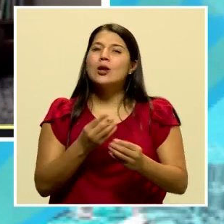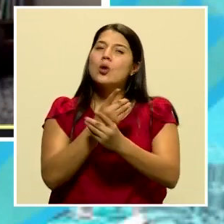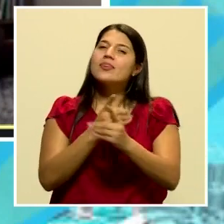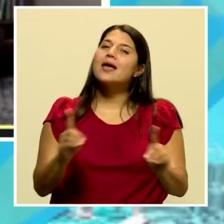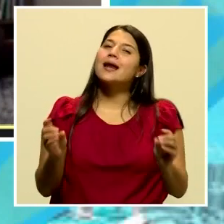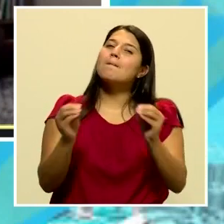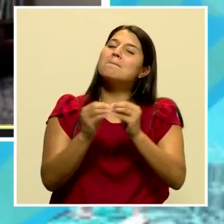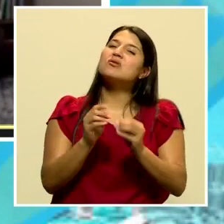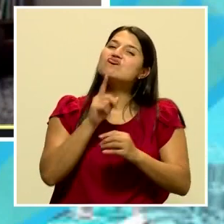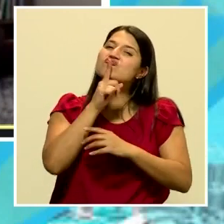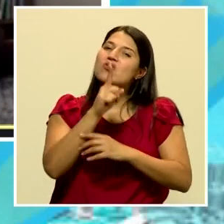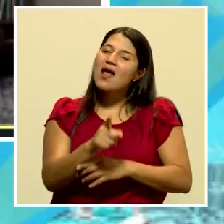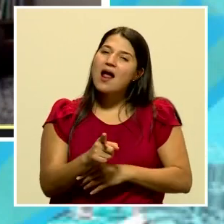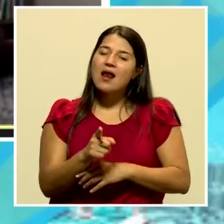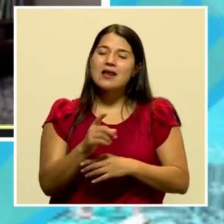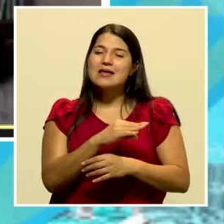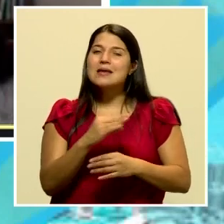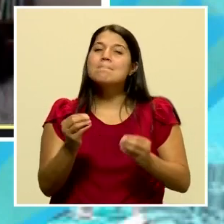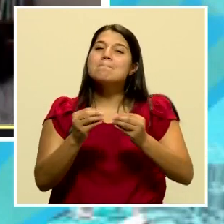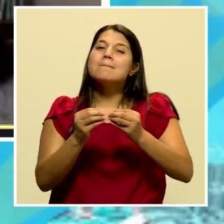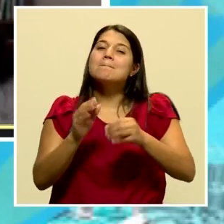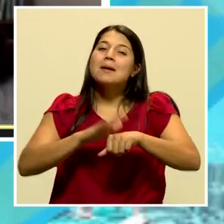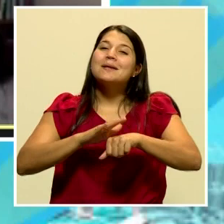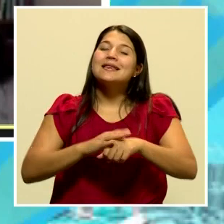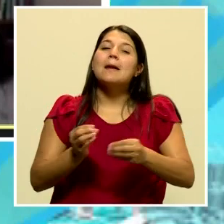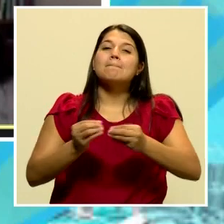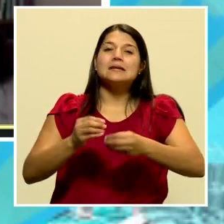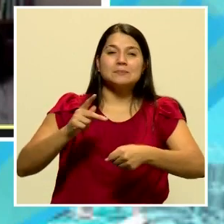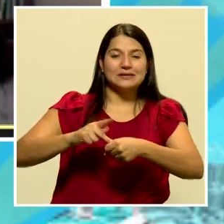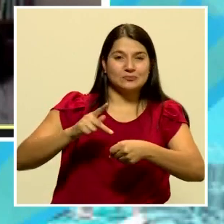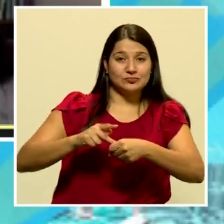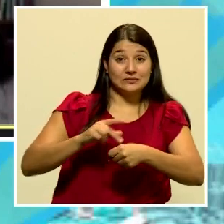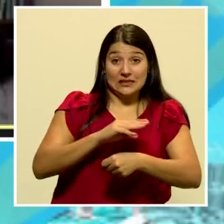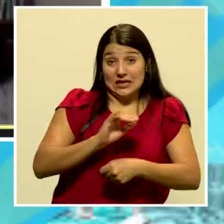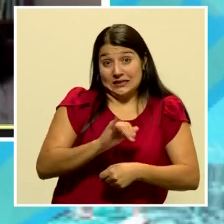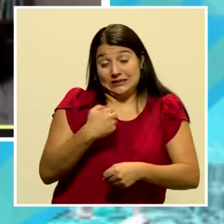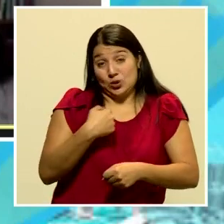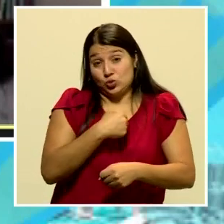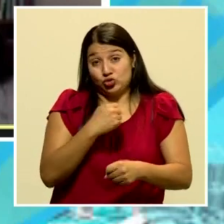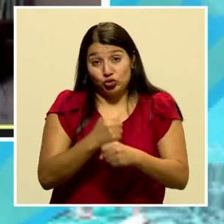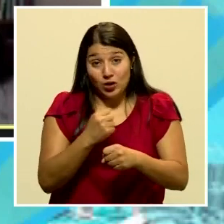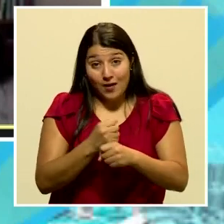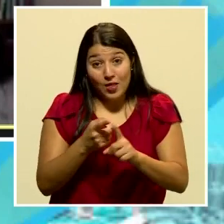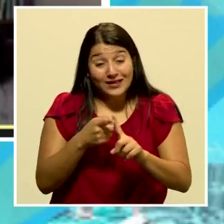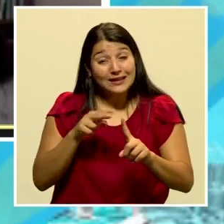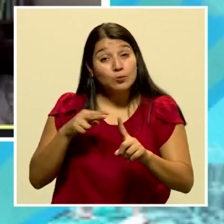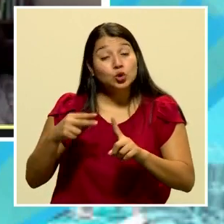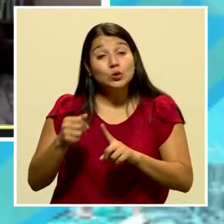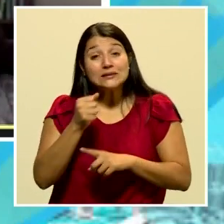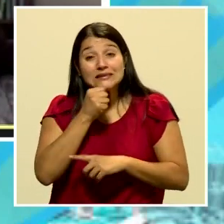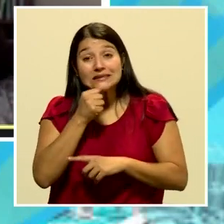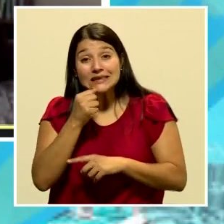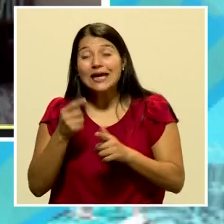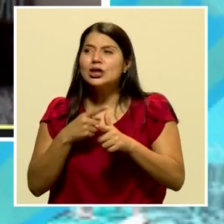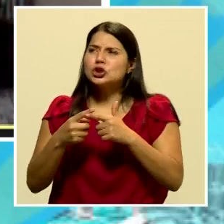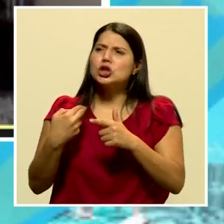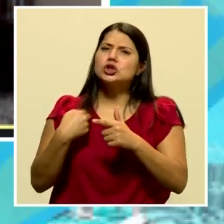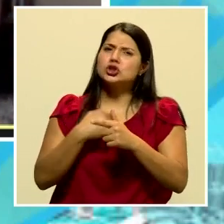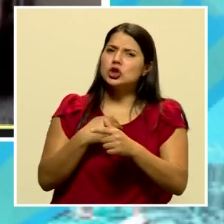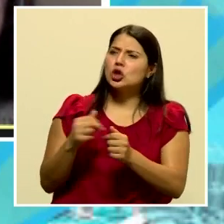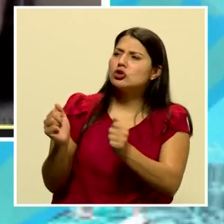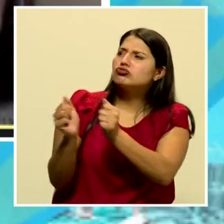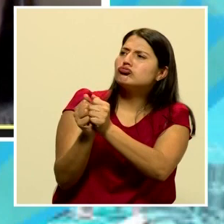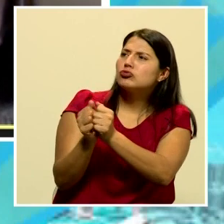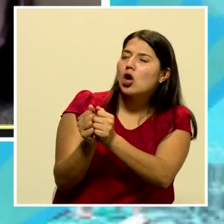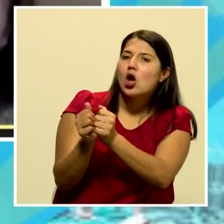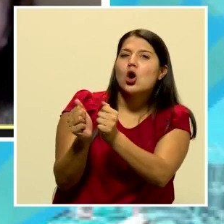más vivas y más participativas. Y ese es el trabajo nuestro desde lo periodístico, y nos unimos con los medios, y algunas veces son